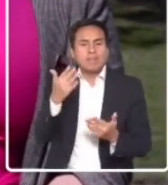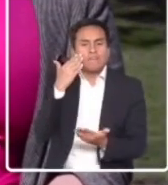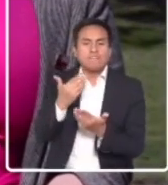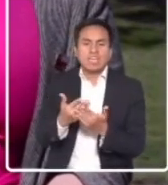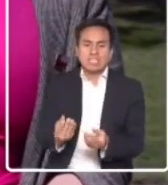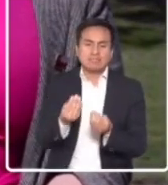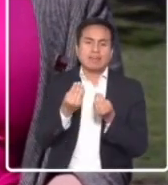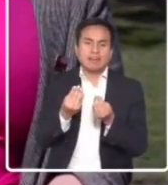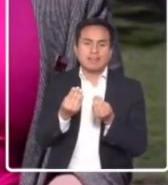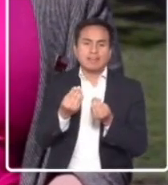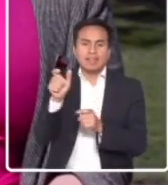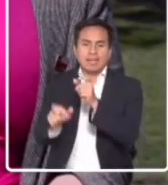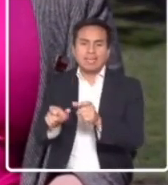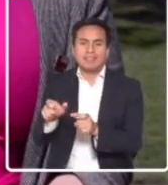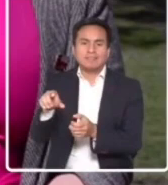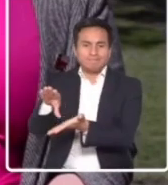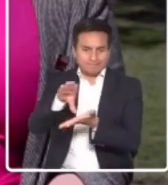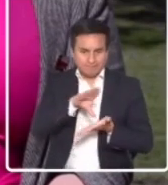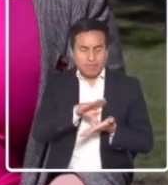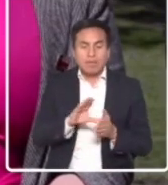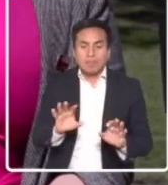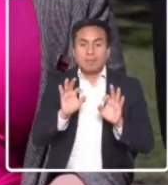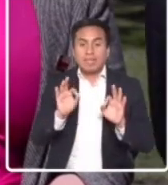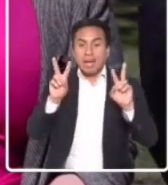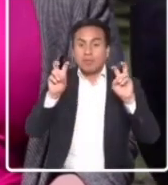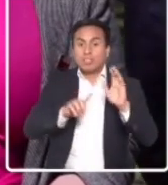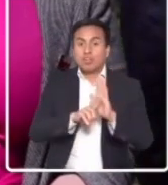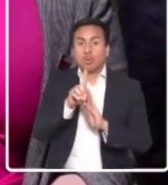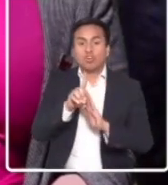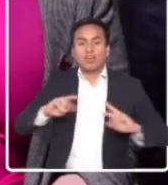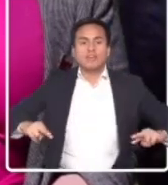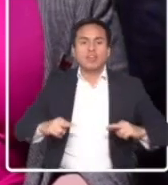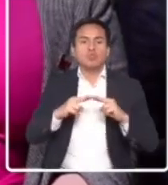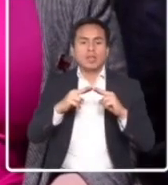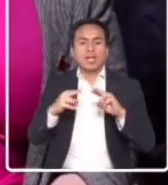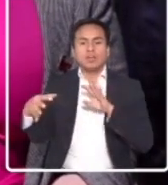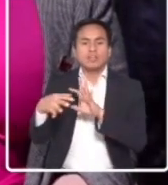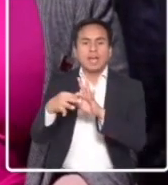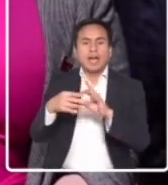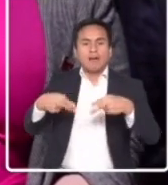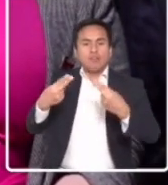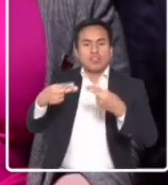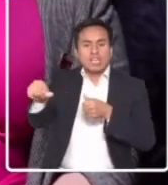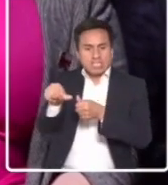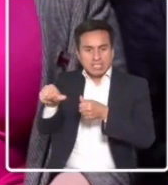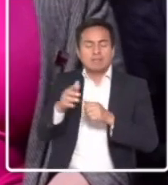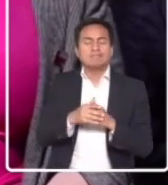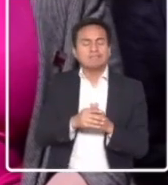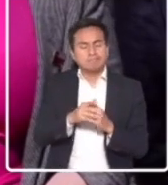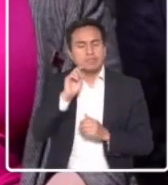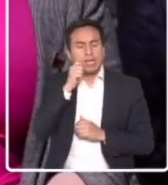bienestar de nuestra gente, especialmente en ámbitos del desarrollo de infraestructura y conectividad fronteriza, en el